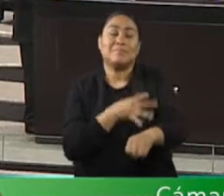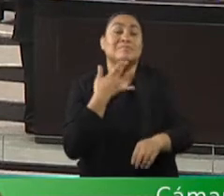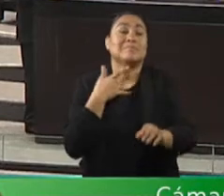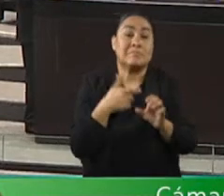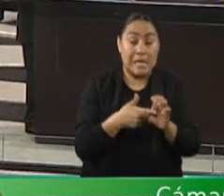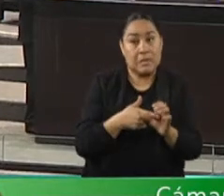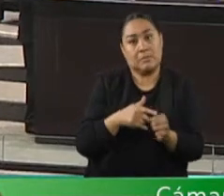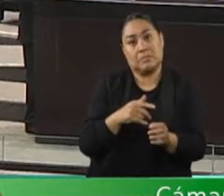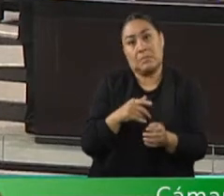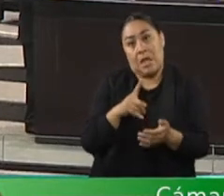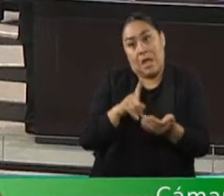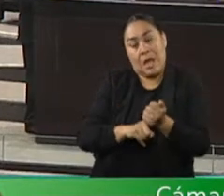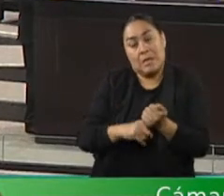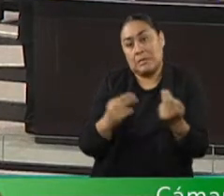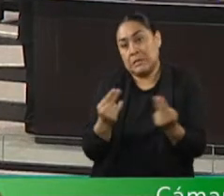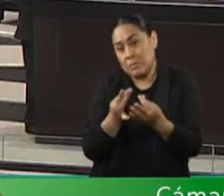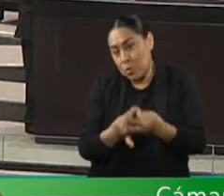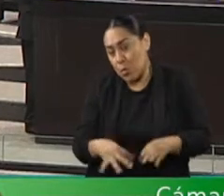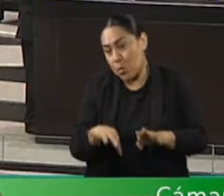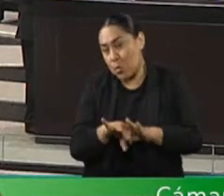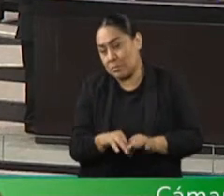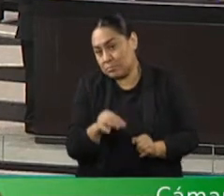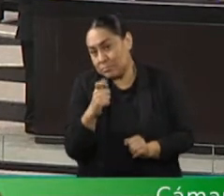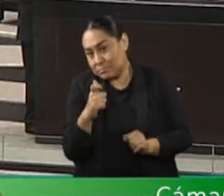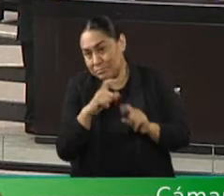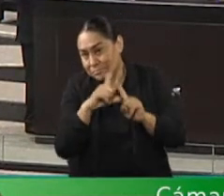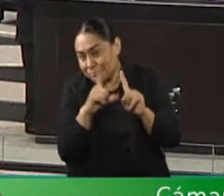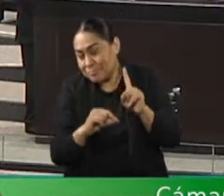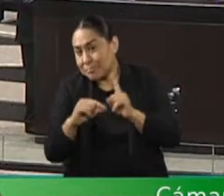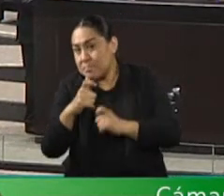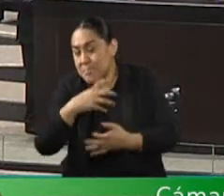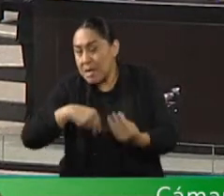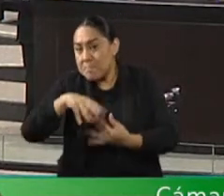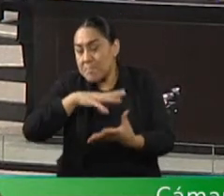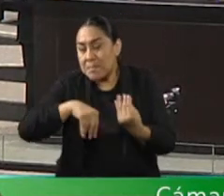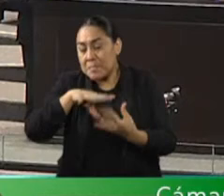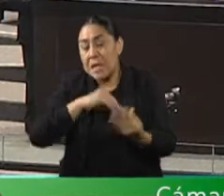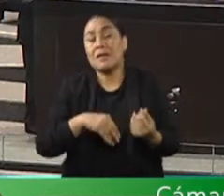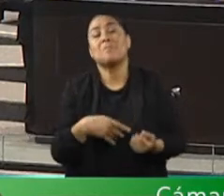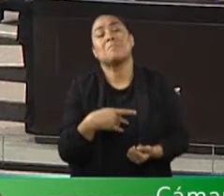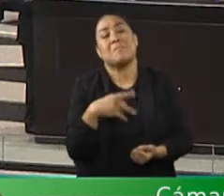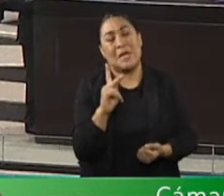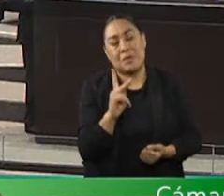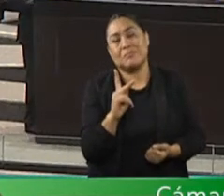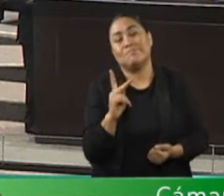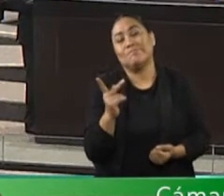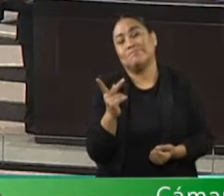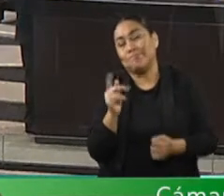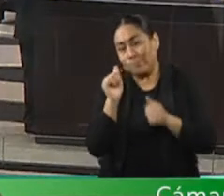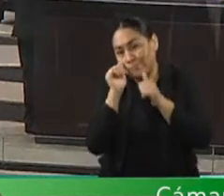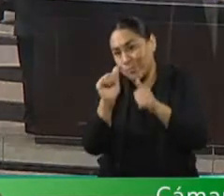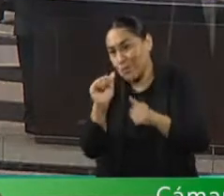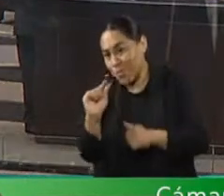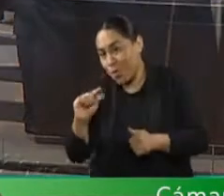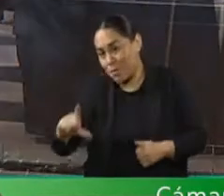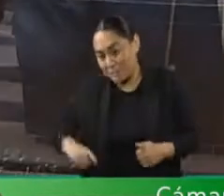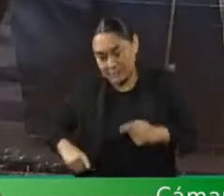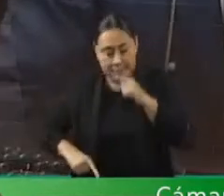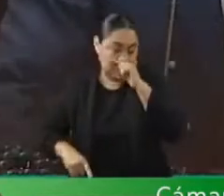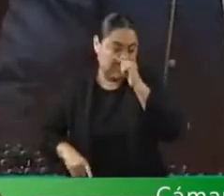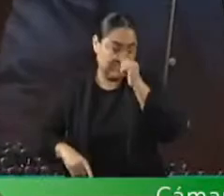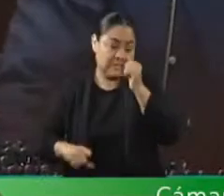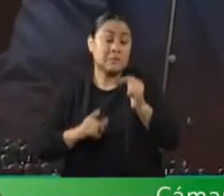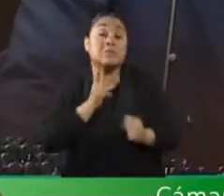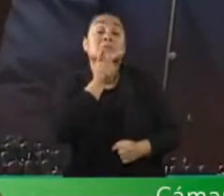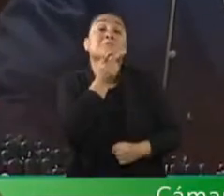la economía nacional y desde luego se ha se ha descuidado a nuestro estado Dejó de